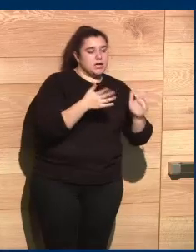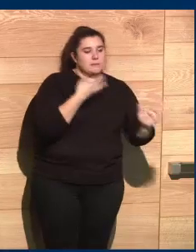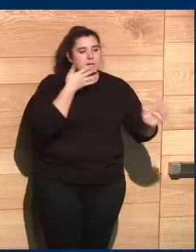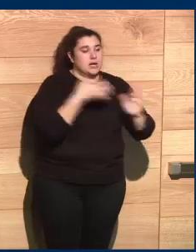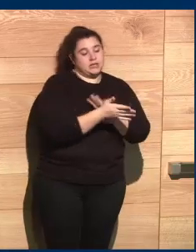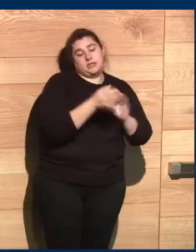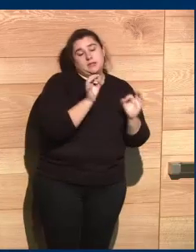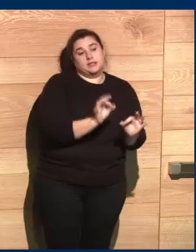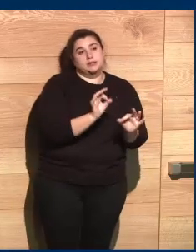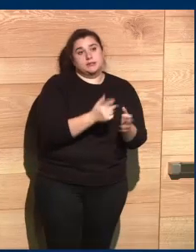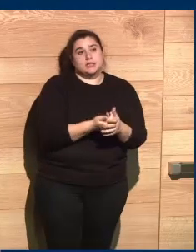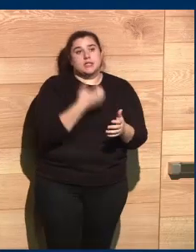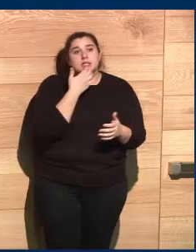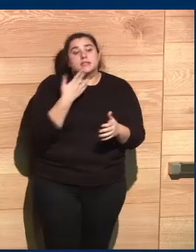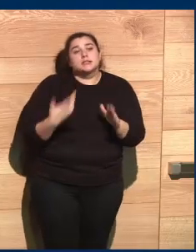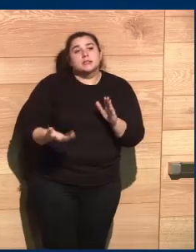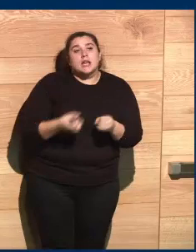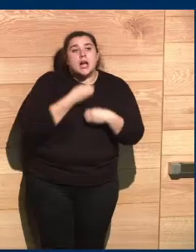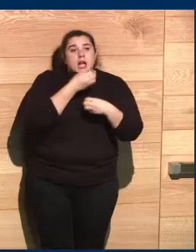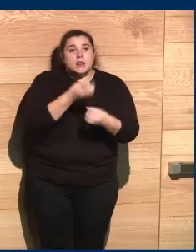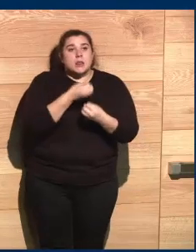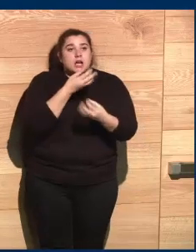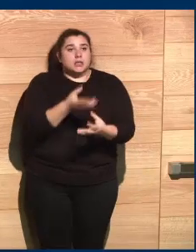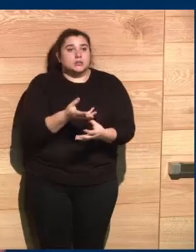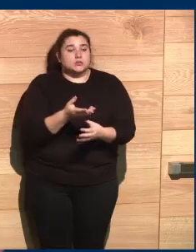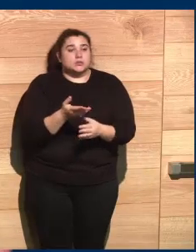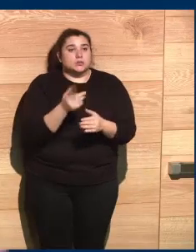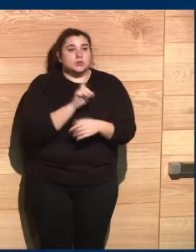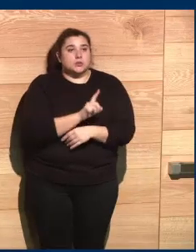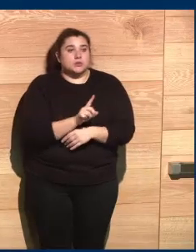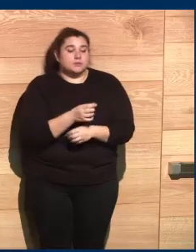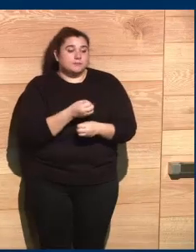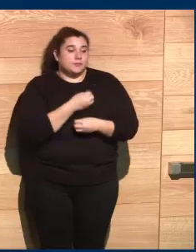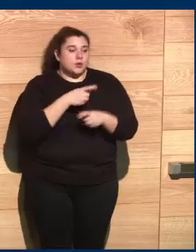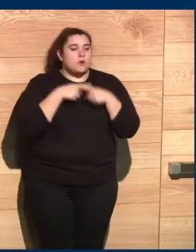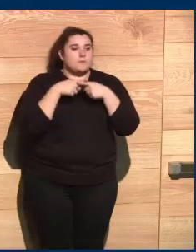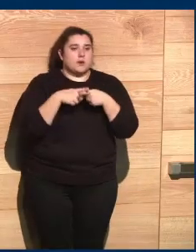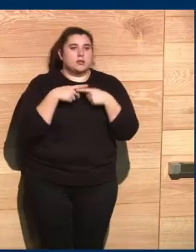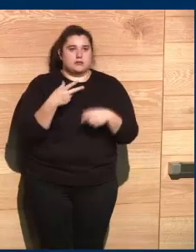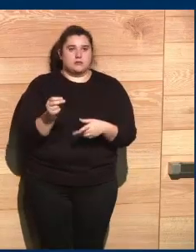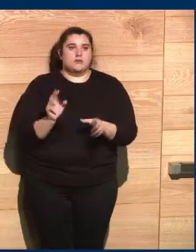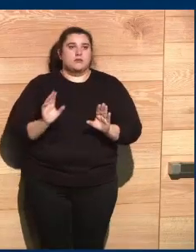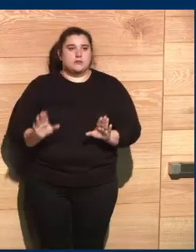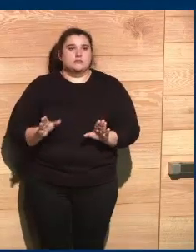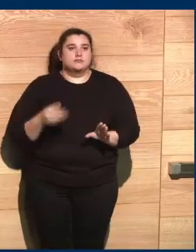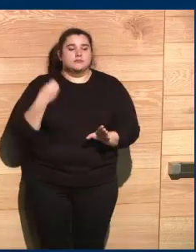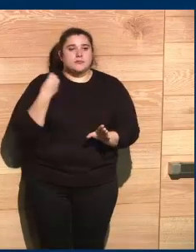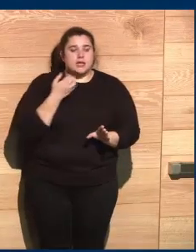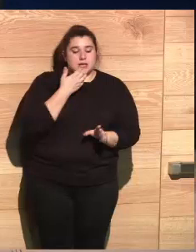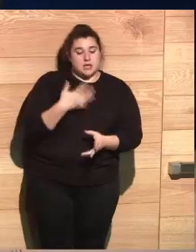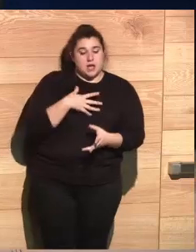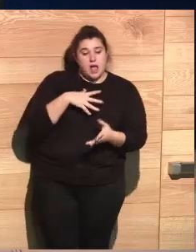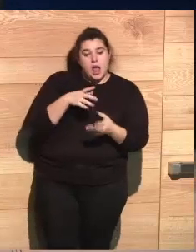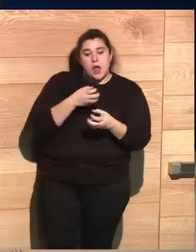Pokémon Go los extraigan, si no los utilizan para cualquier otra cosa, están haciendo capitalismo mal. Porque desde mi punto de vista, si tú empiezas a